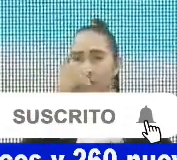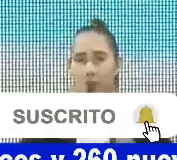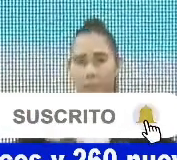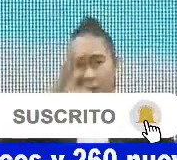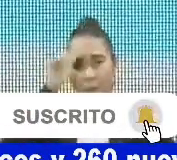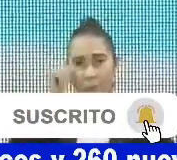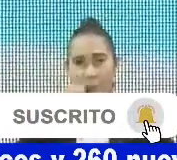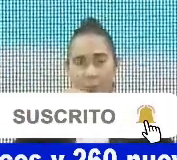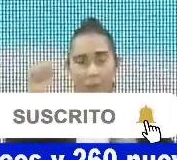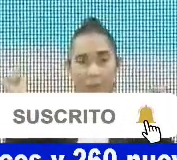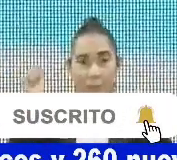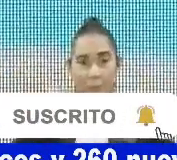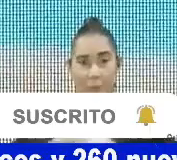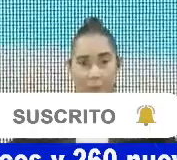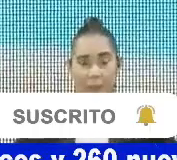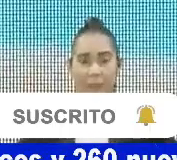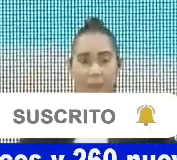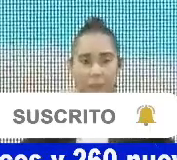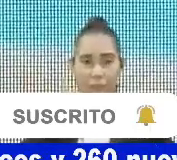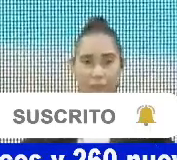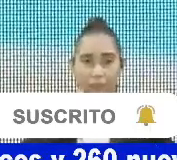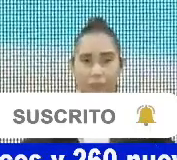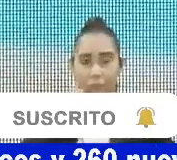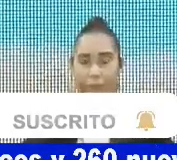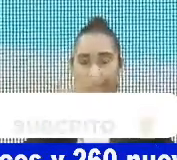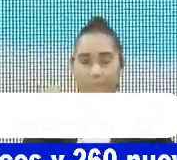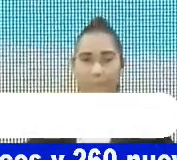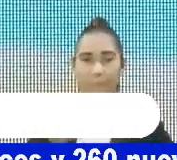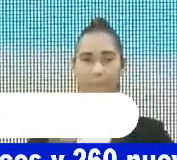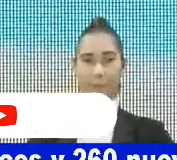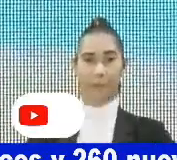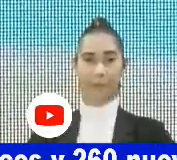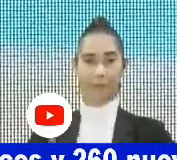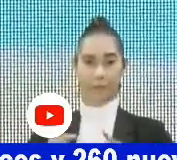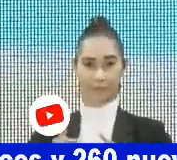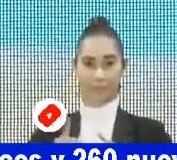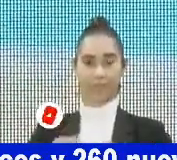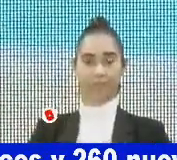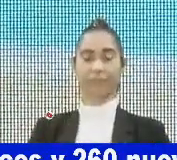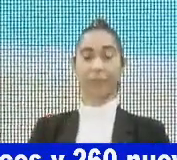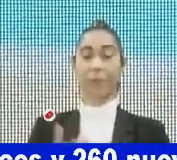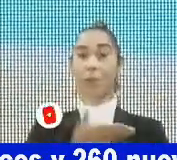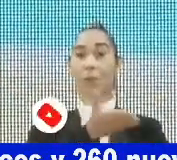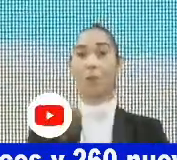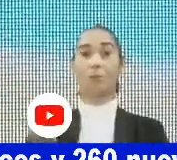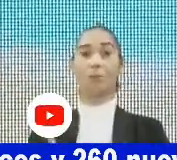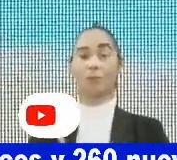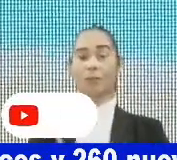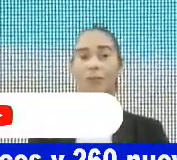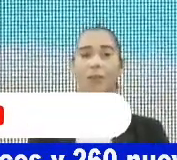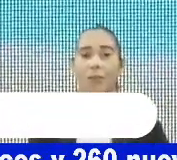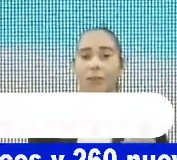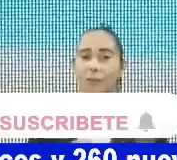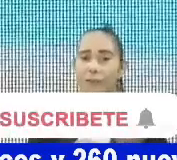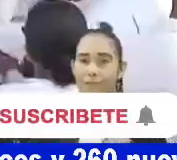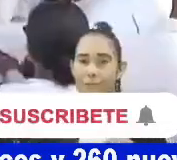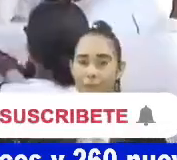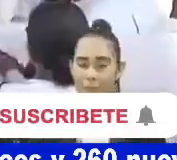dominicana pues pueda tener cada día una mejor calidad de vida. Son ustedes los que nos